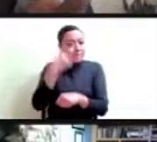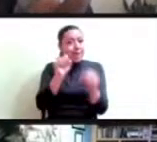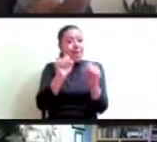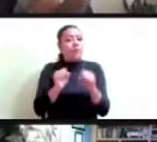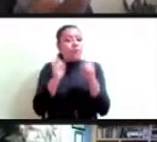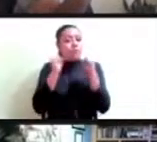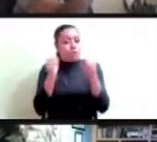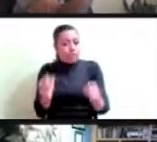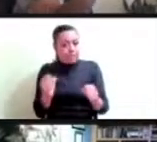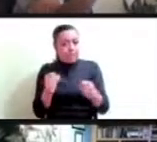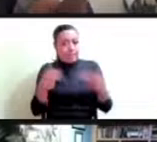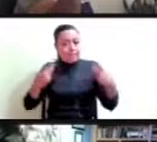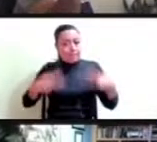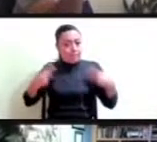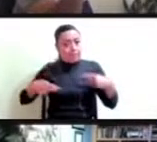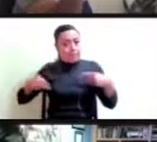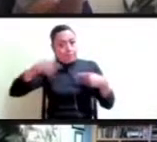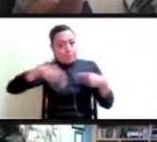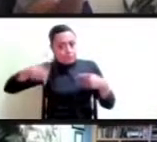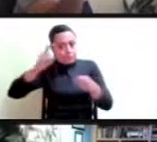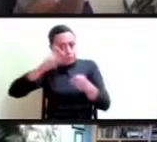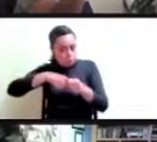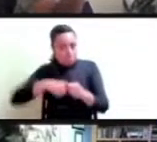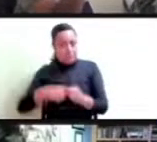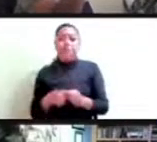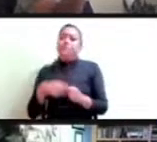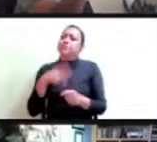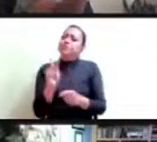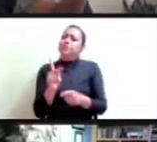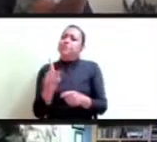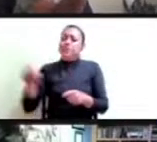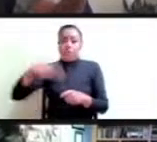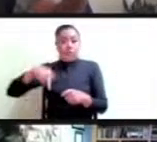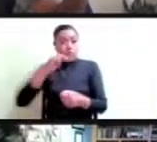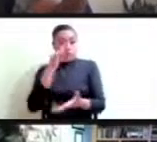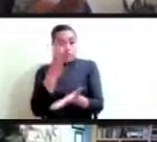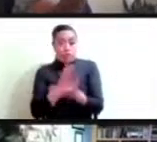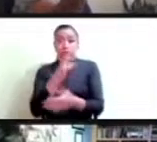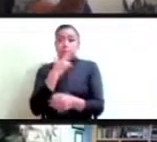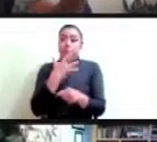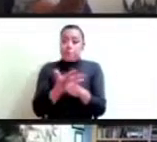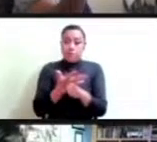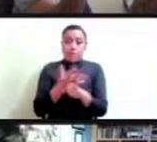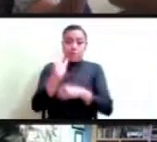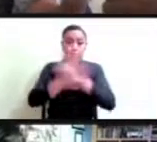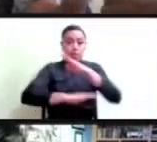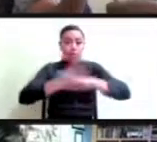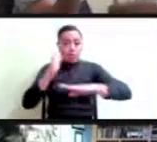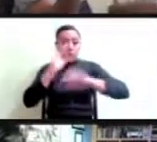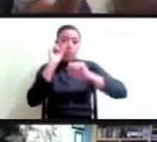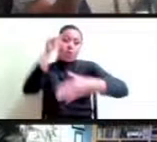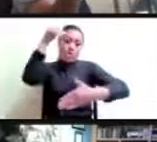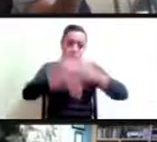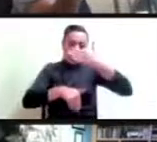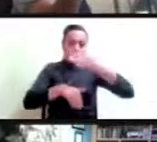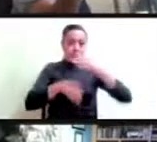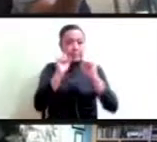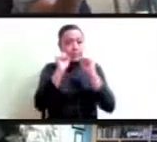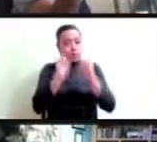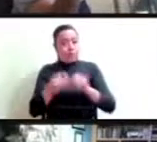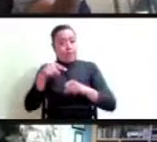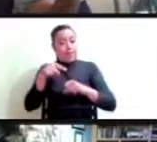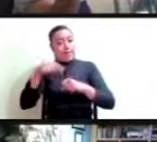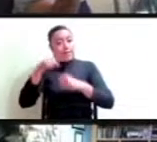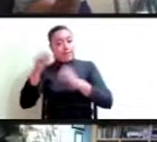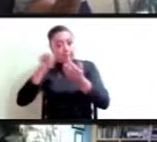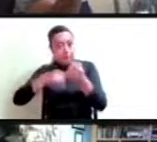personal. Sin embargo, no son las únicas responsables del éxito o el fracaso de la seguridad en el país. Recordemos